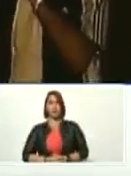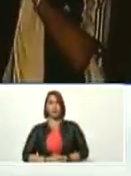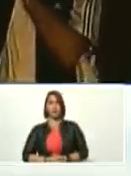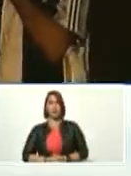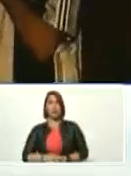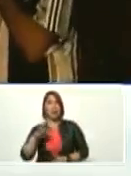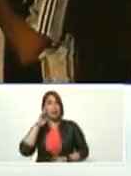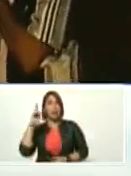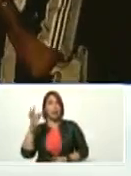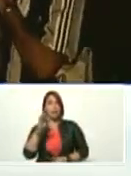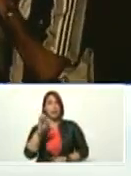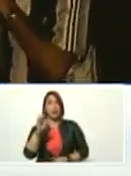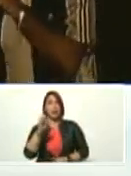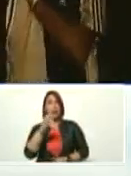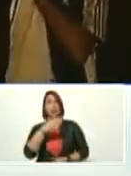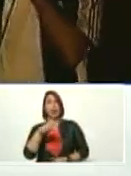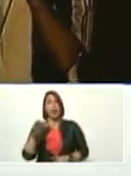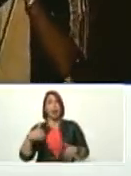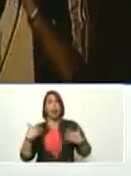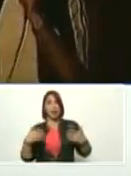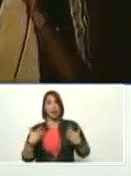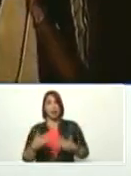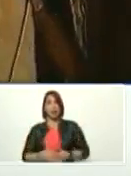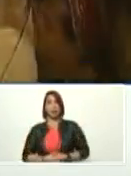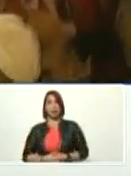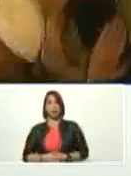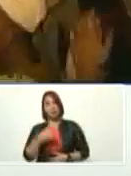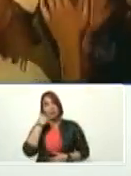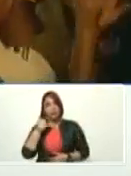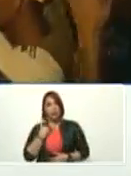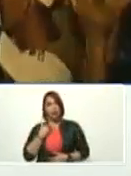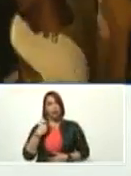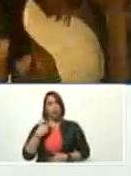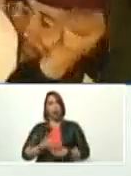Radio Fe y Alegría me llama, pues yo era diputado,